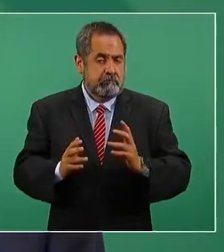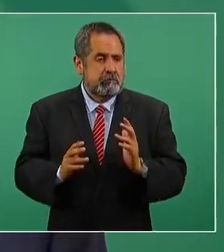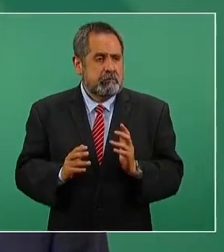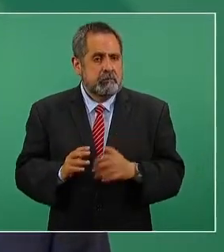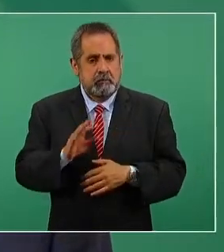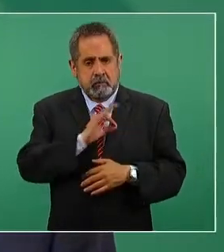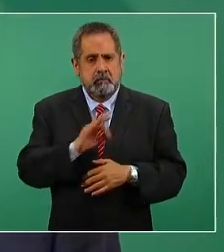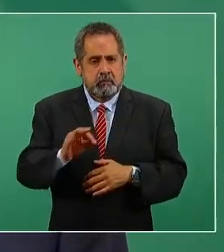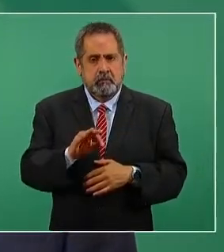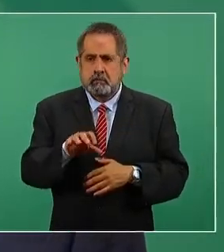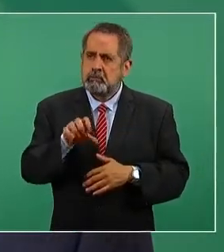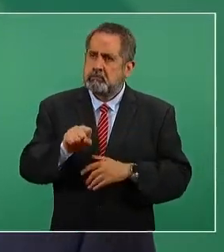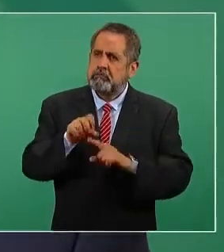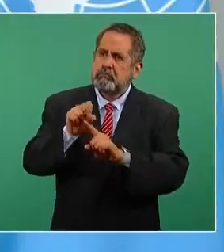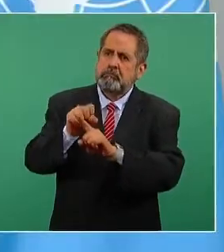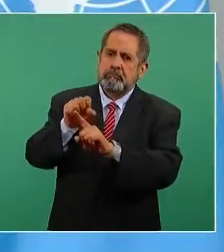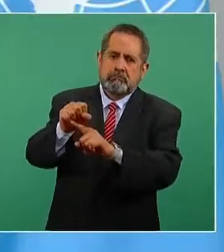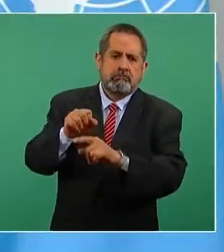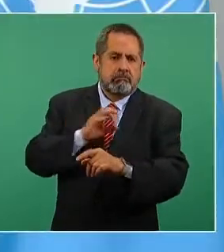podemos hacer